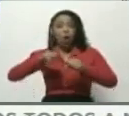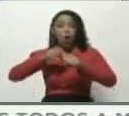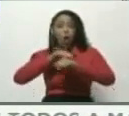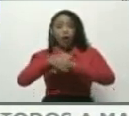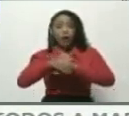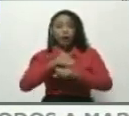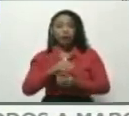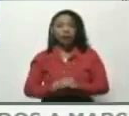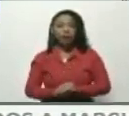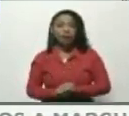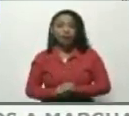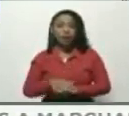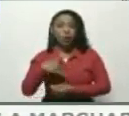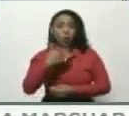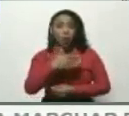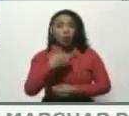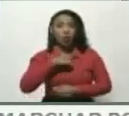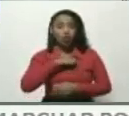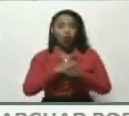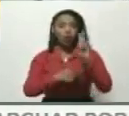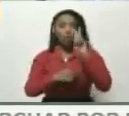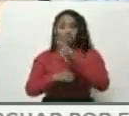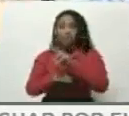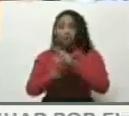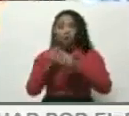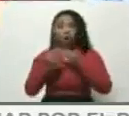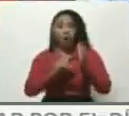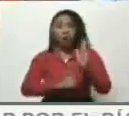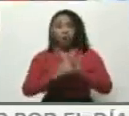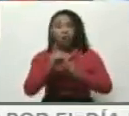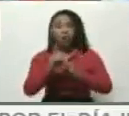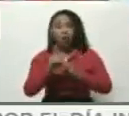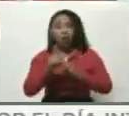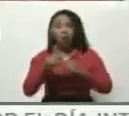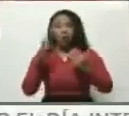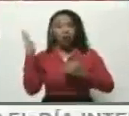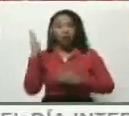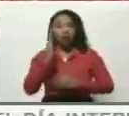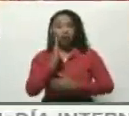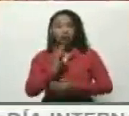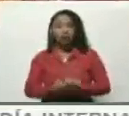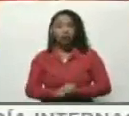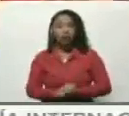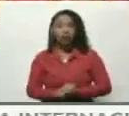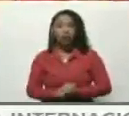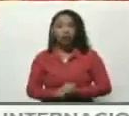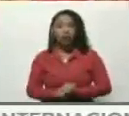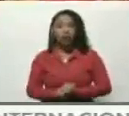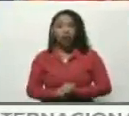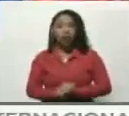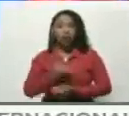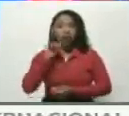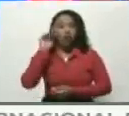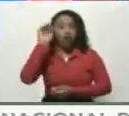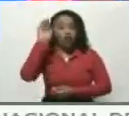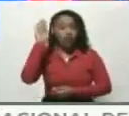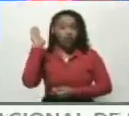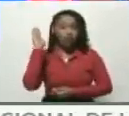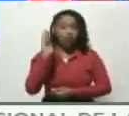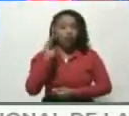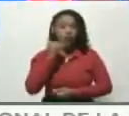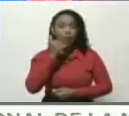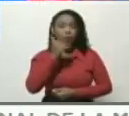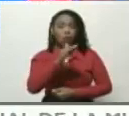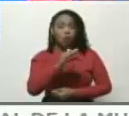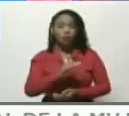cuando nosotros vemos el desarrollo en lo que devino el porvenir de